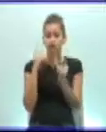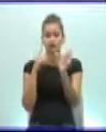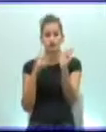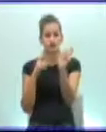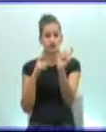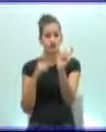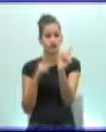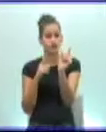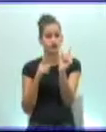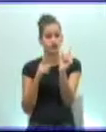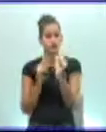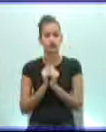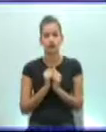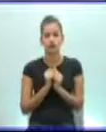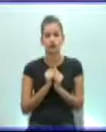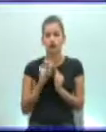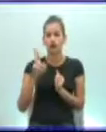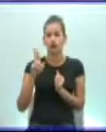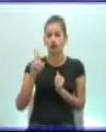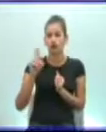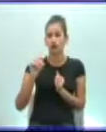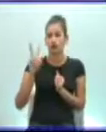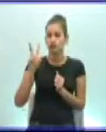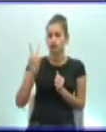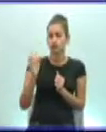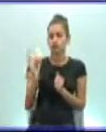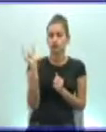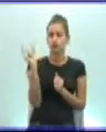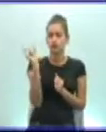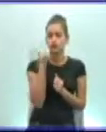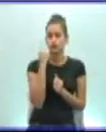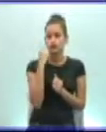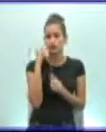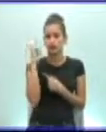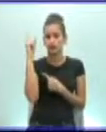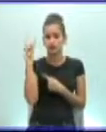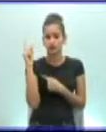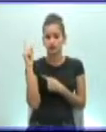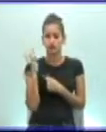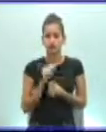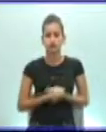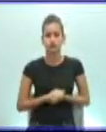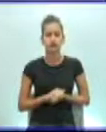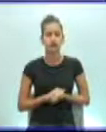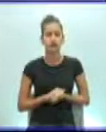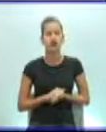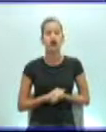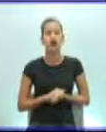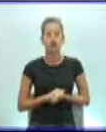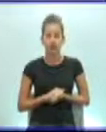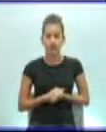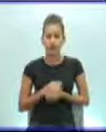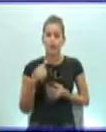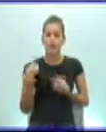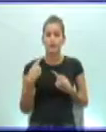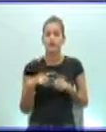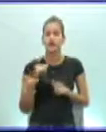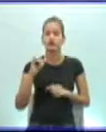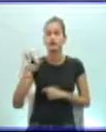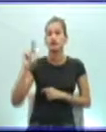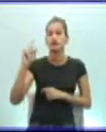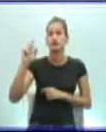números irracionales serían el conjunto de los números reales. También la intersección.